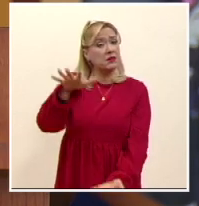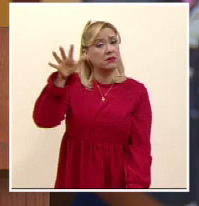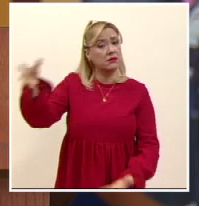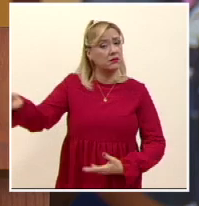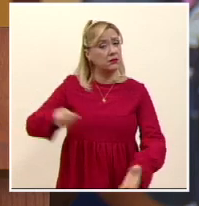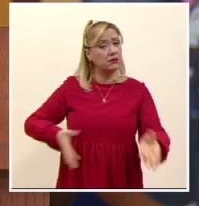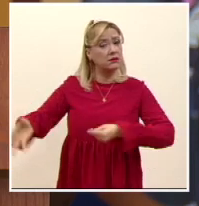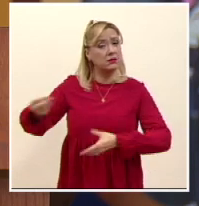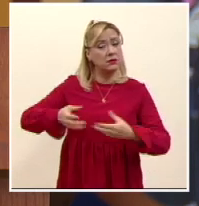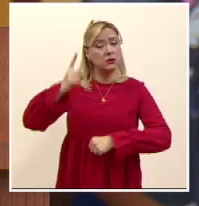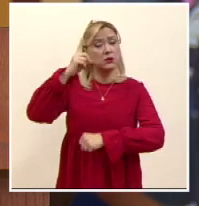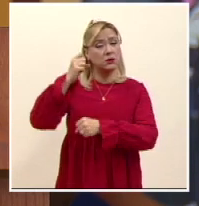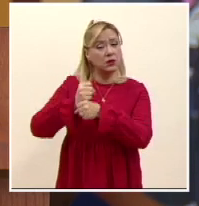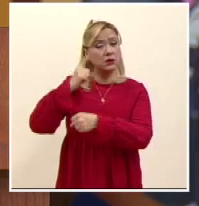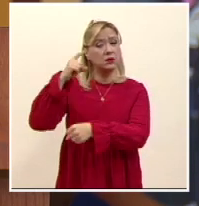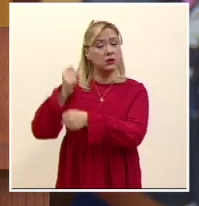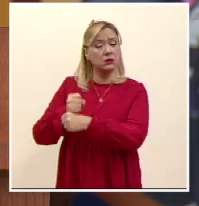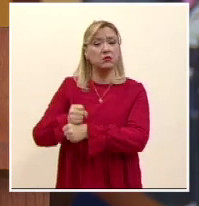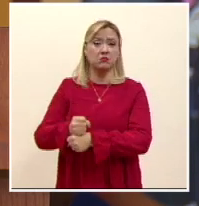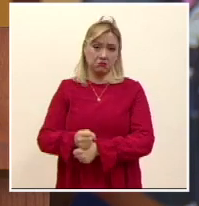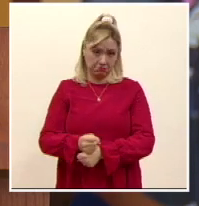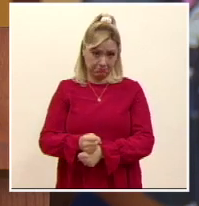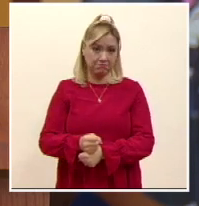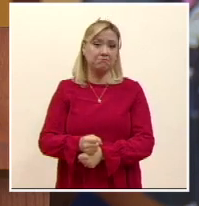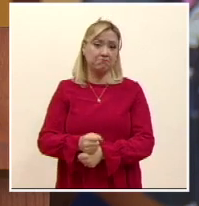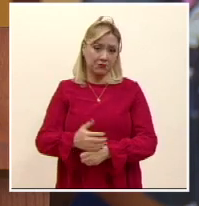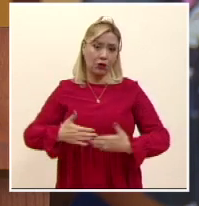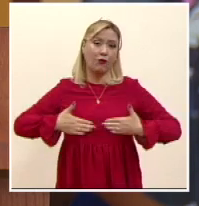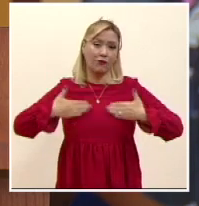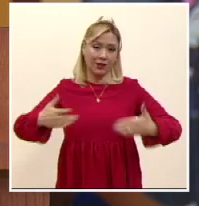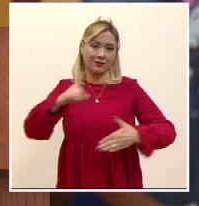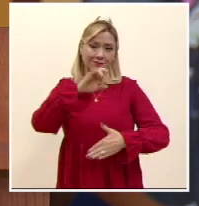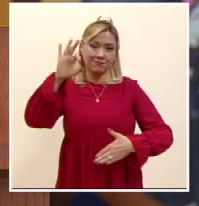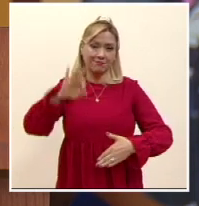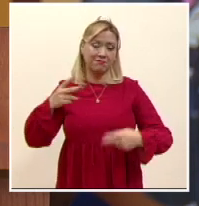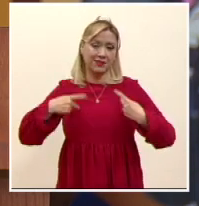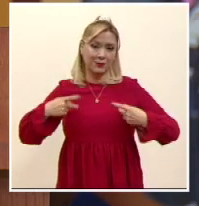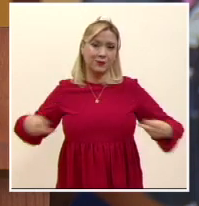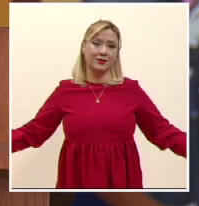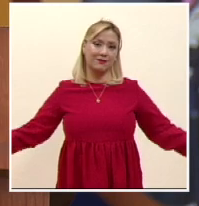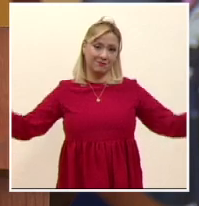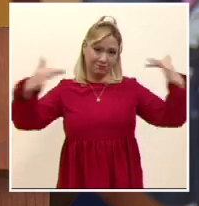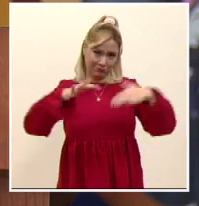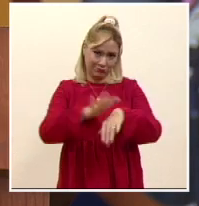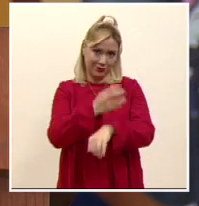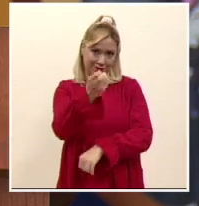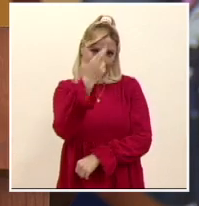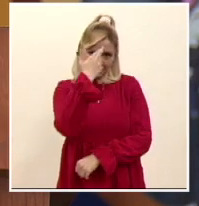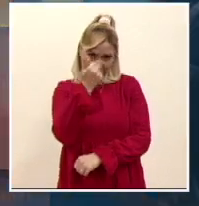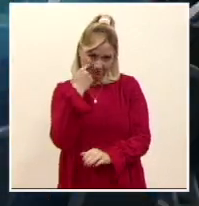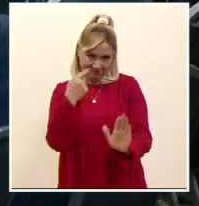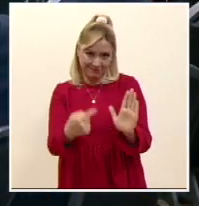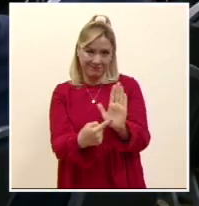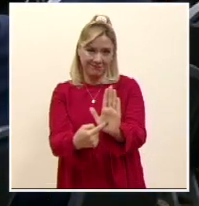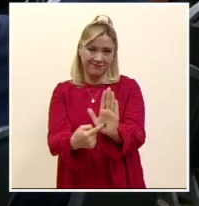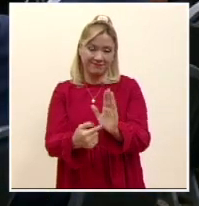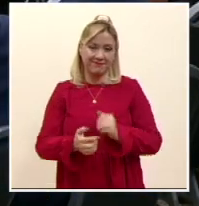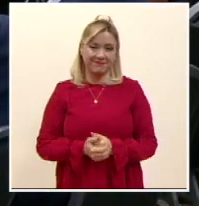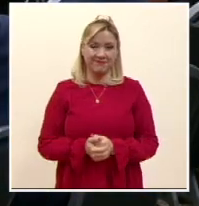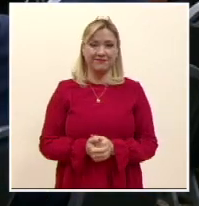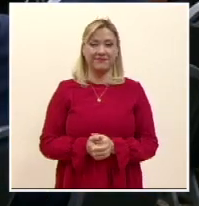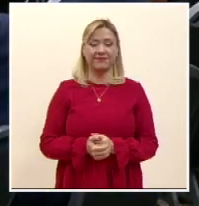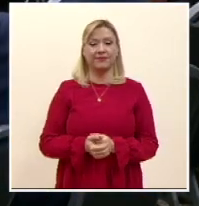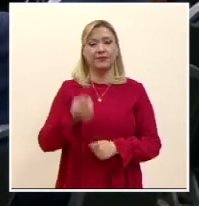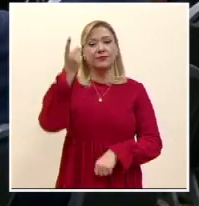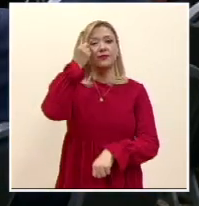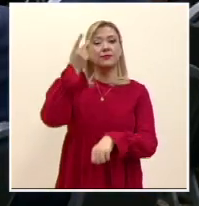cada año demuestra que hay una gran confianza en el Poder Judicial de la Federación de nuestro pueblo. El